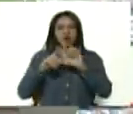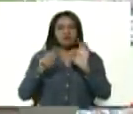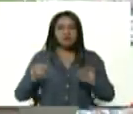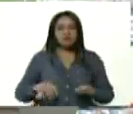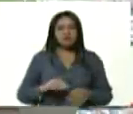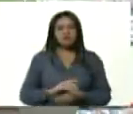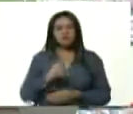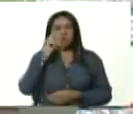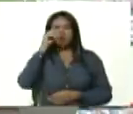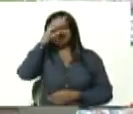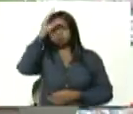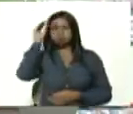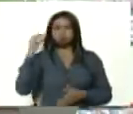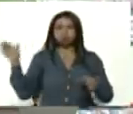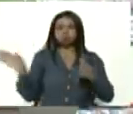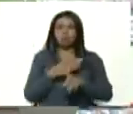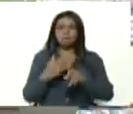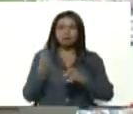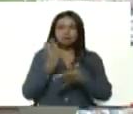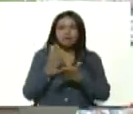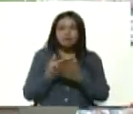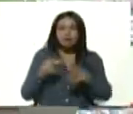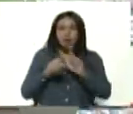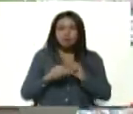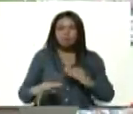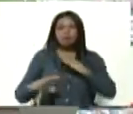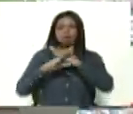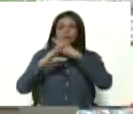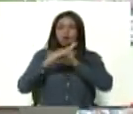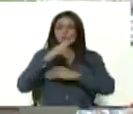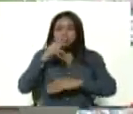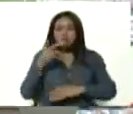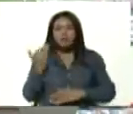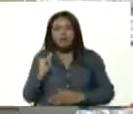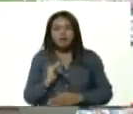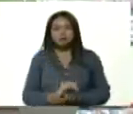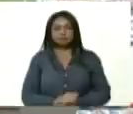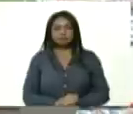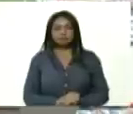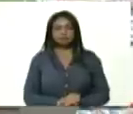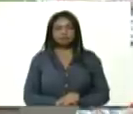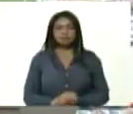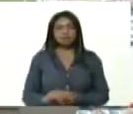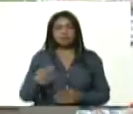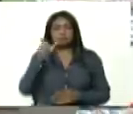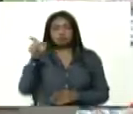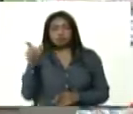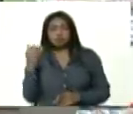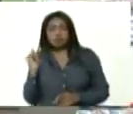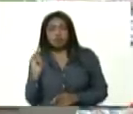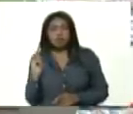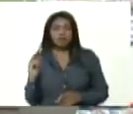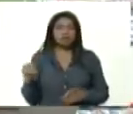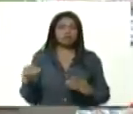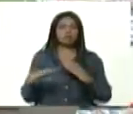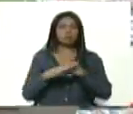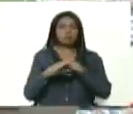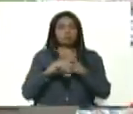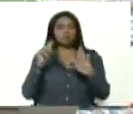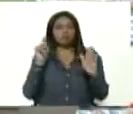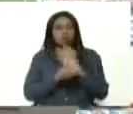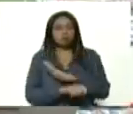señor Donald Trump, víctimas de bloqueos criminales, víctimas de sanciones